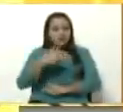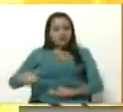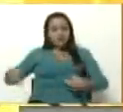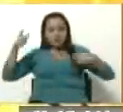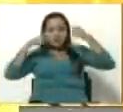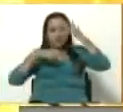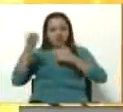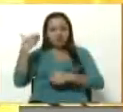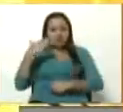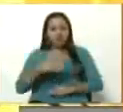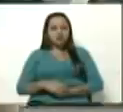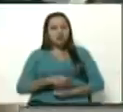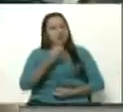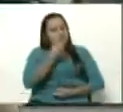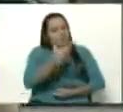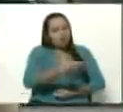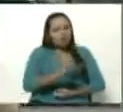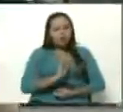¡Qué bueno!